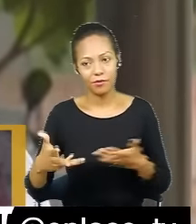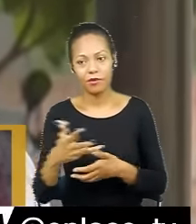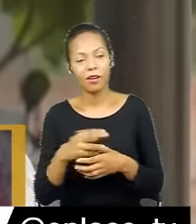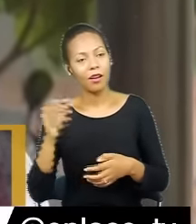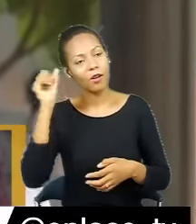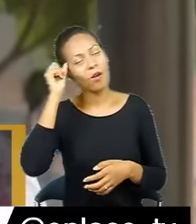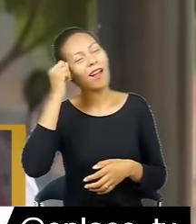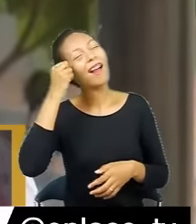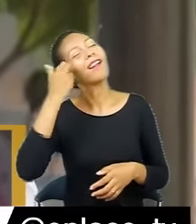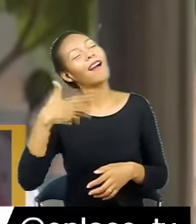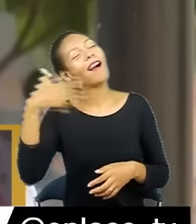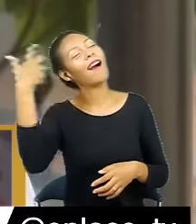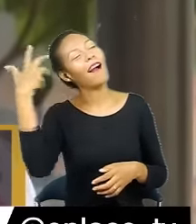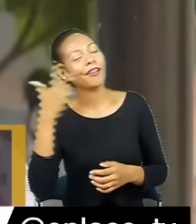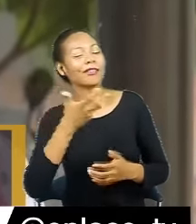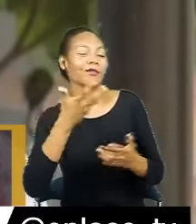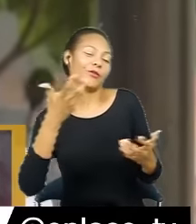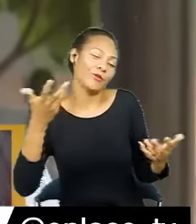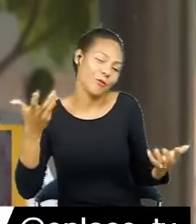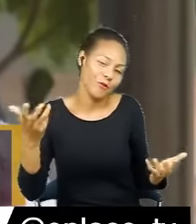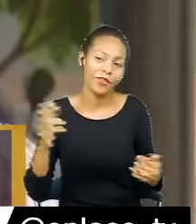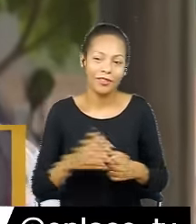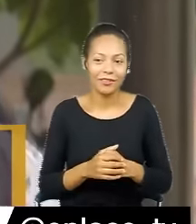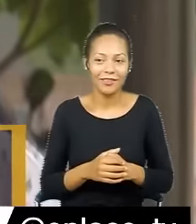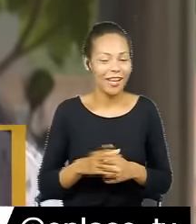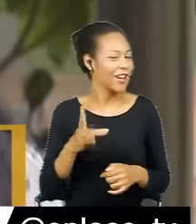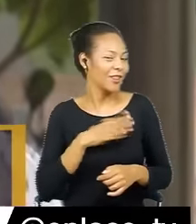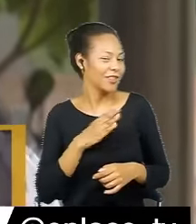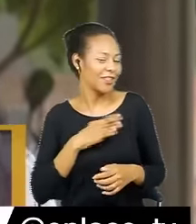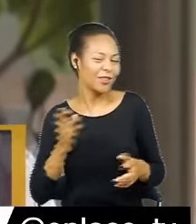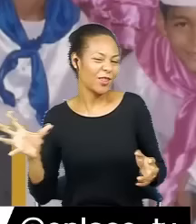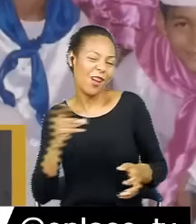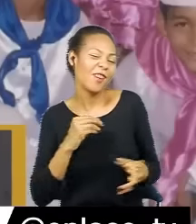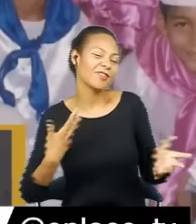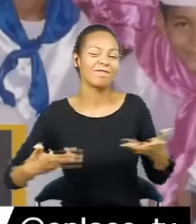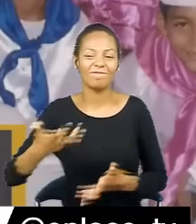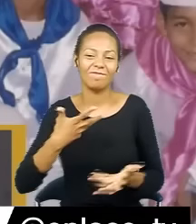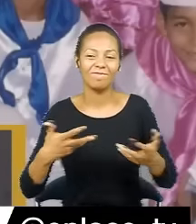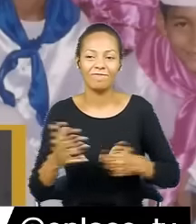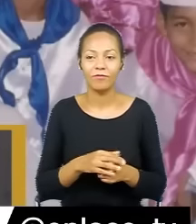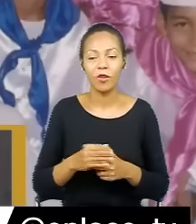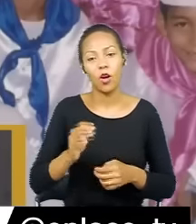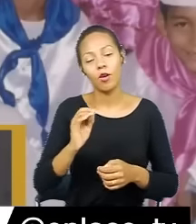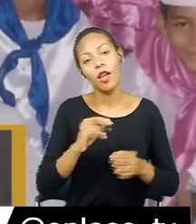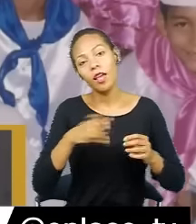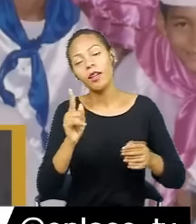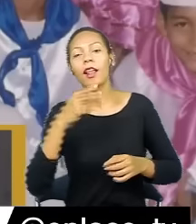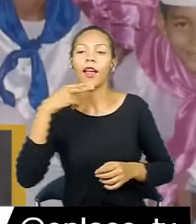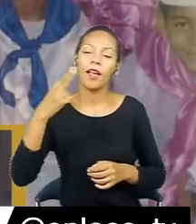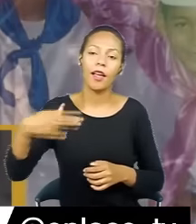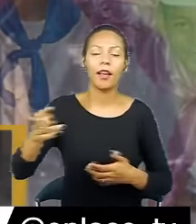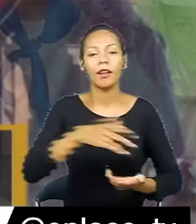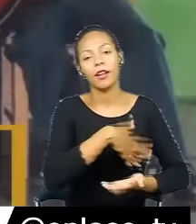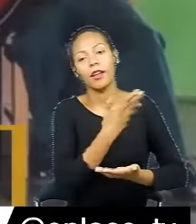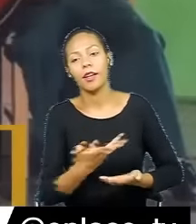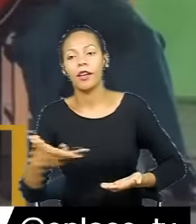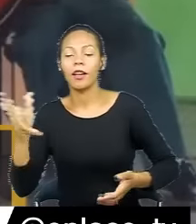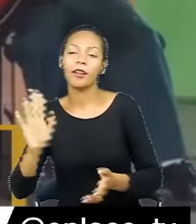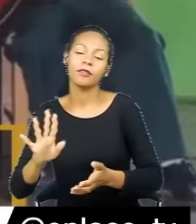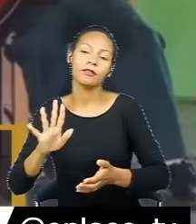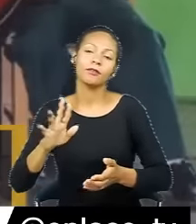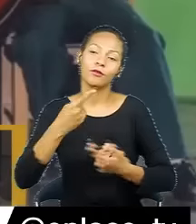momentos pasados. Y gocemos todos de esa celebración. Coplas, poesías, canciones y bailes formarán